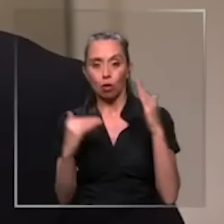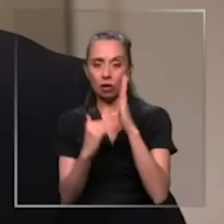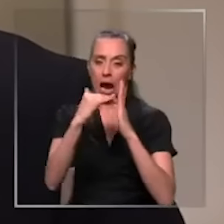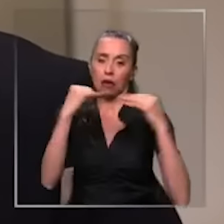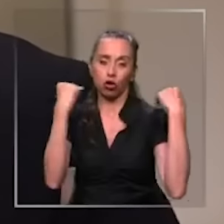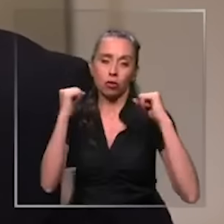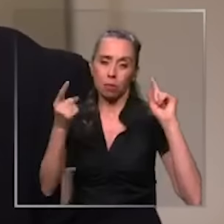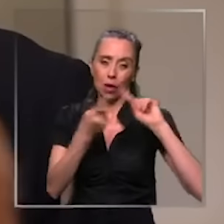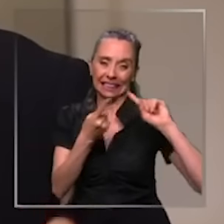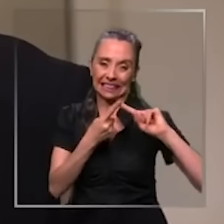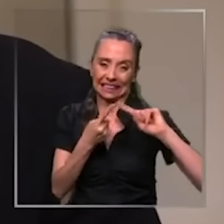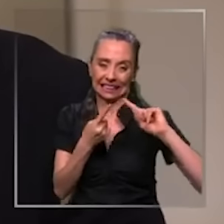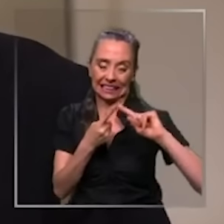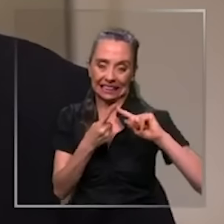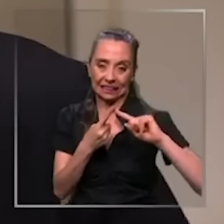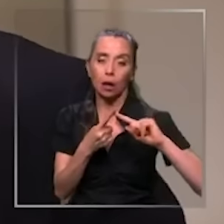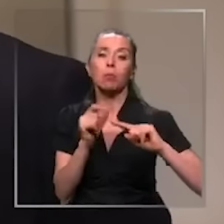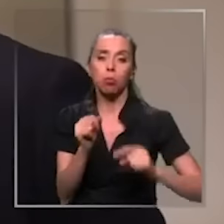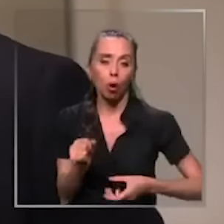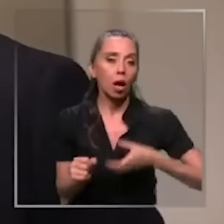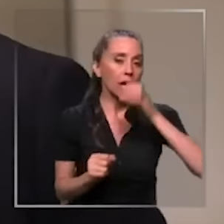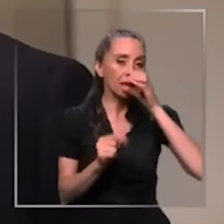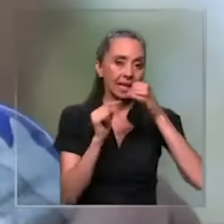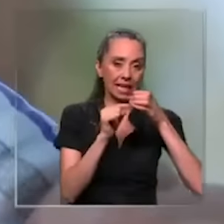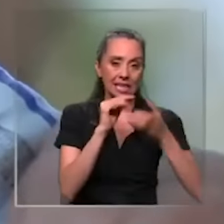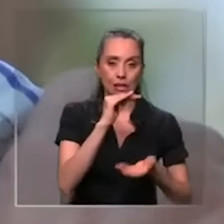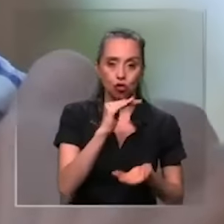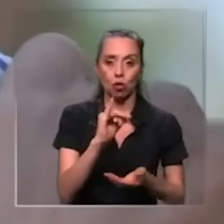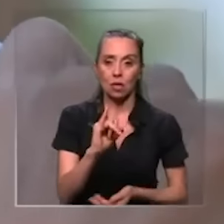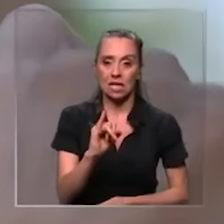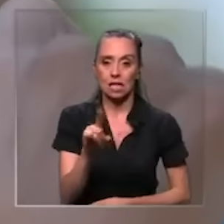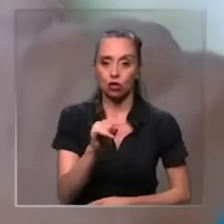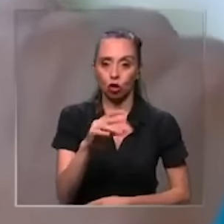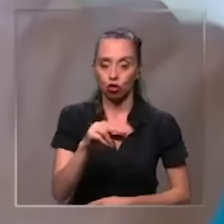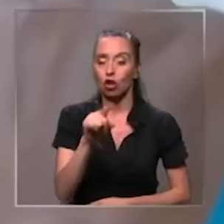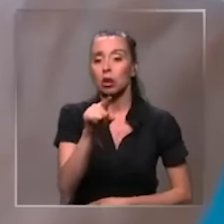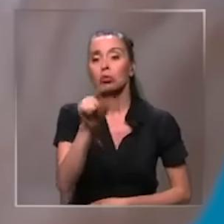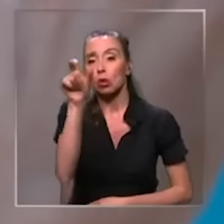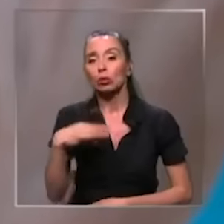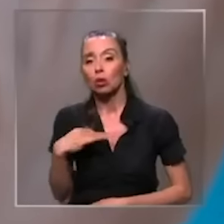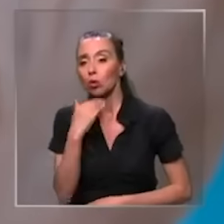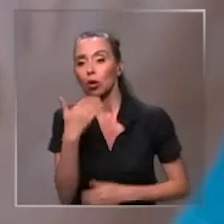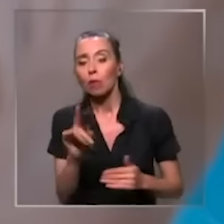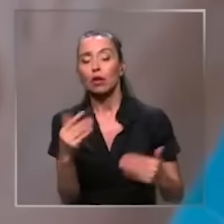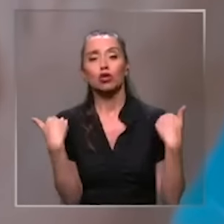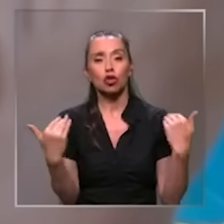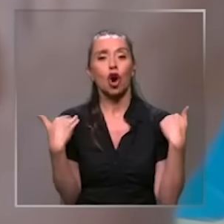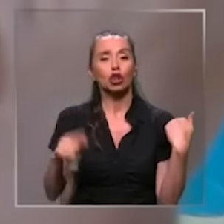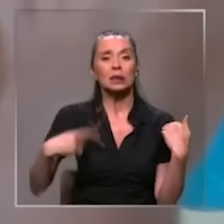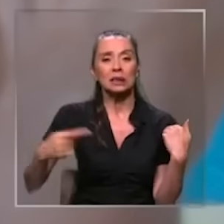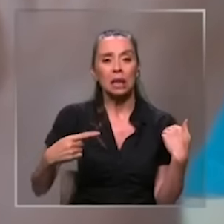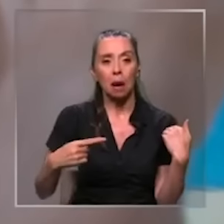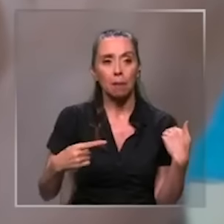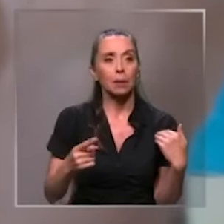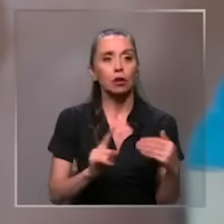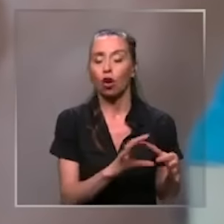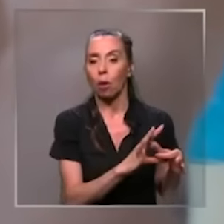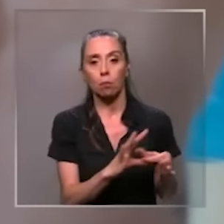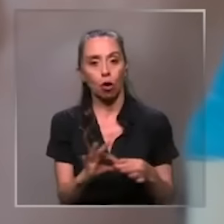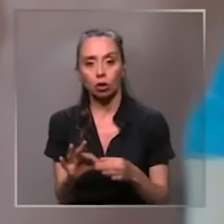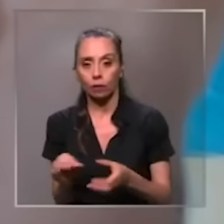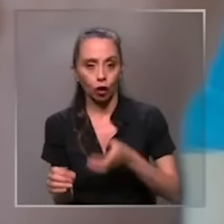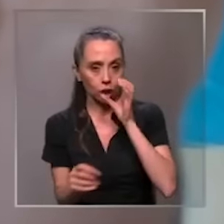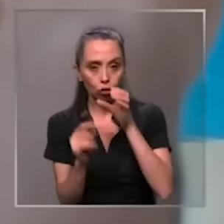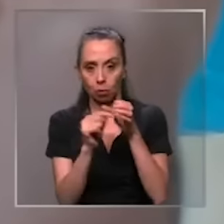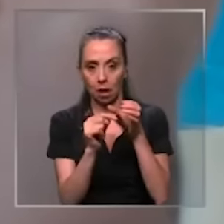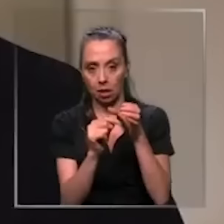todo la autoridad y derecho de poder consumir un tipo de este bebida. Pero si soy un ciudadano normal que no hace ejercicio habitualmente, no tiene justificación, la verdad,